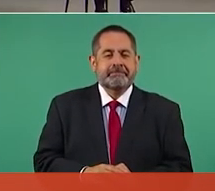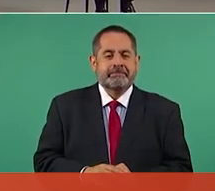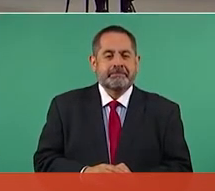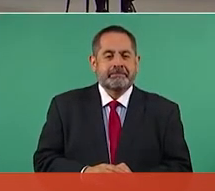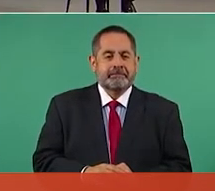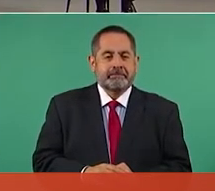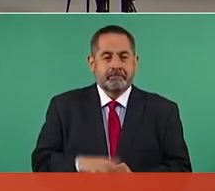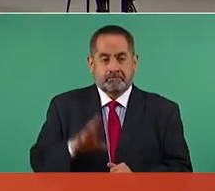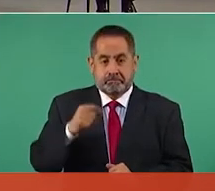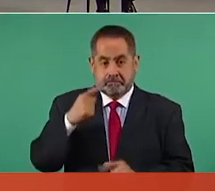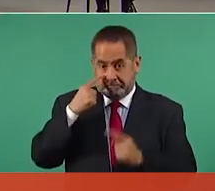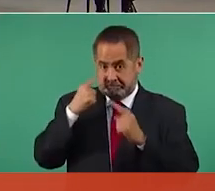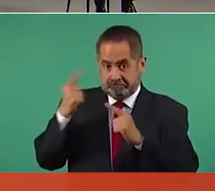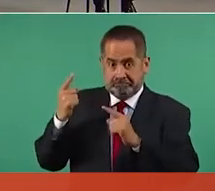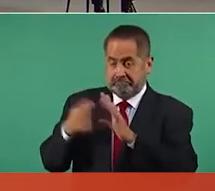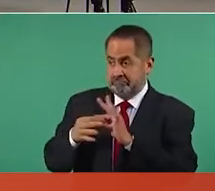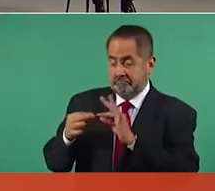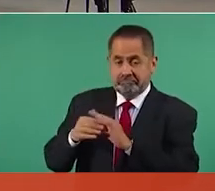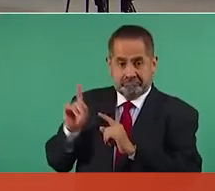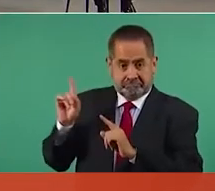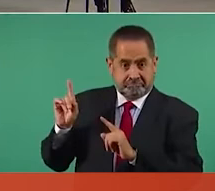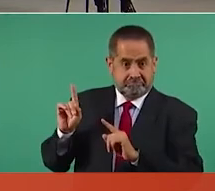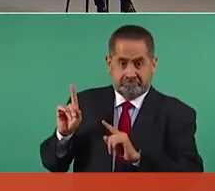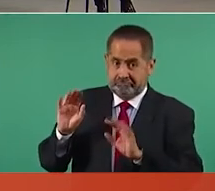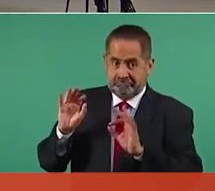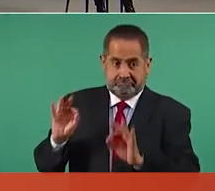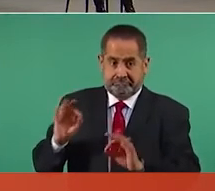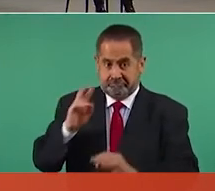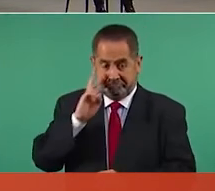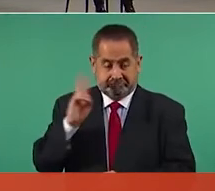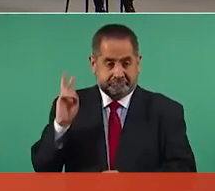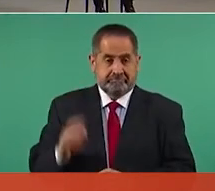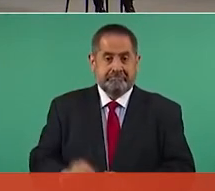pero miren lo que vamos a ver ahora.